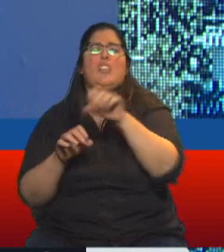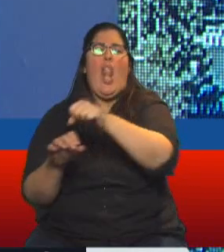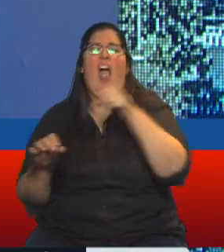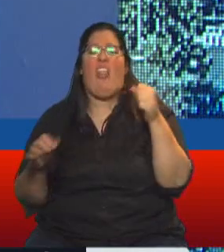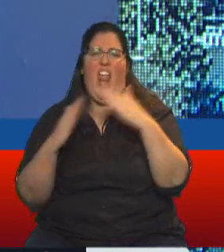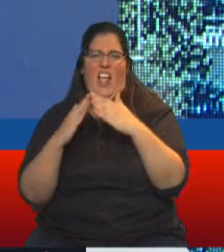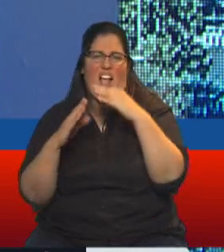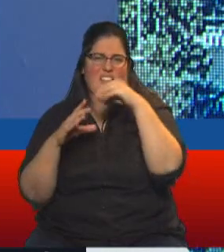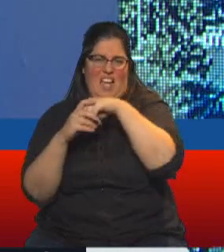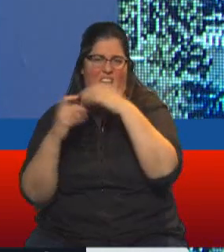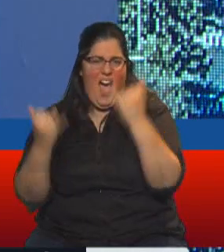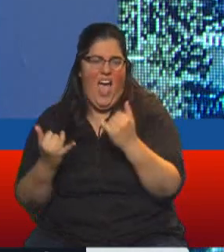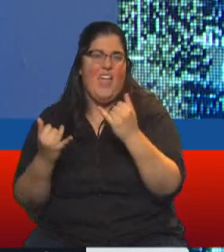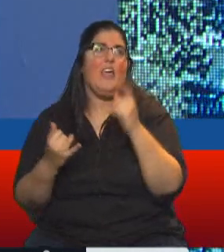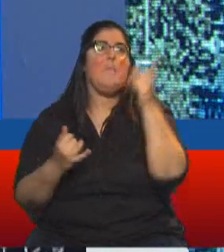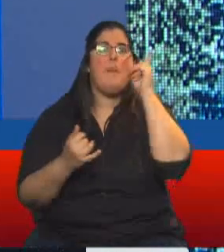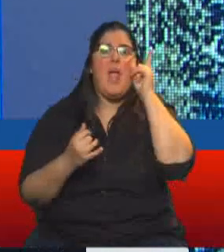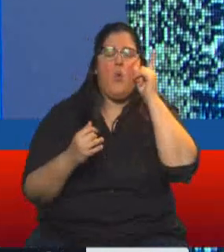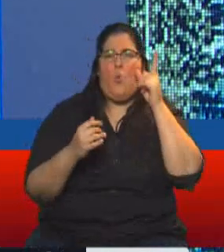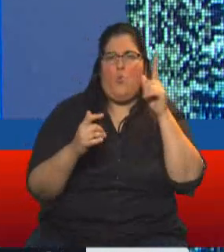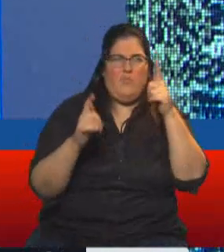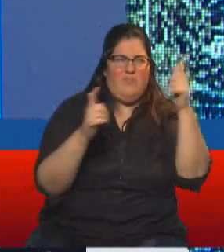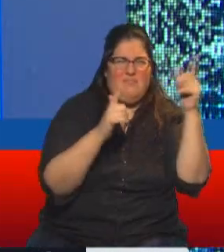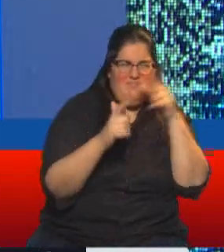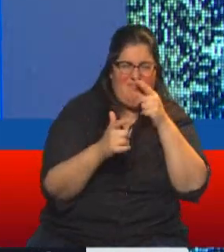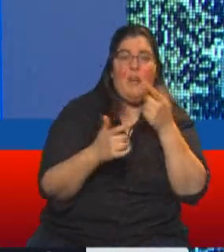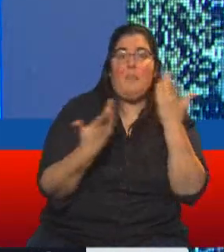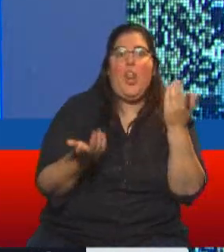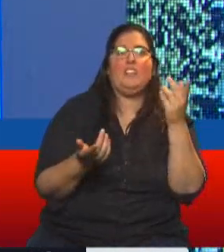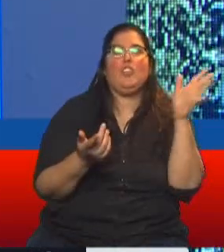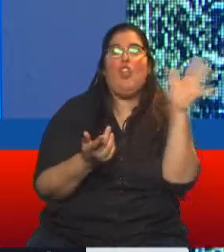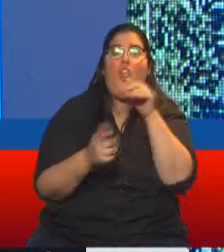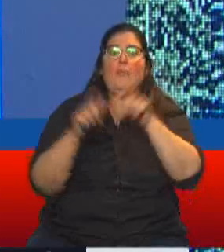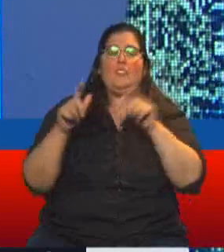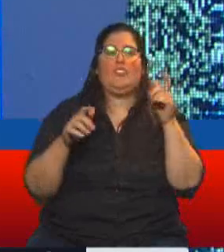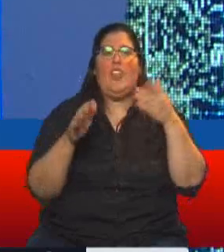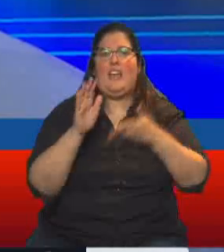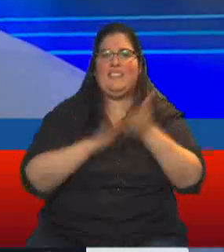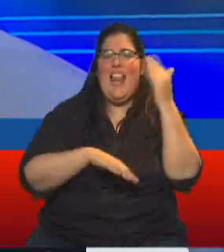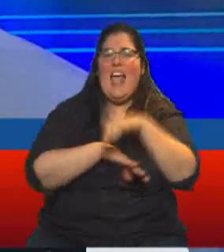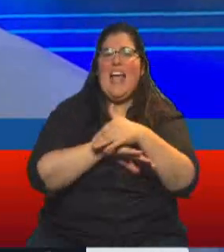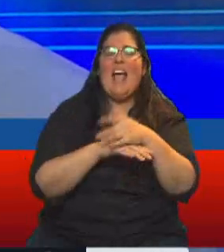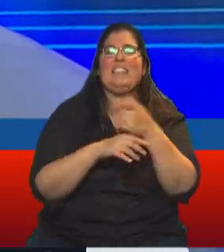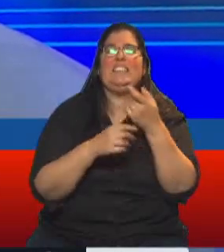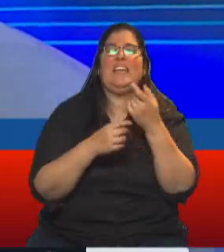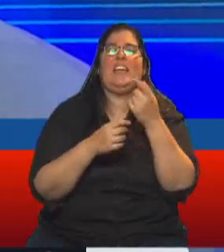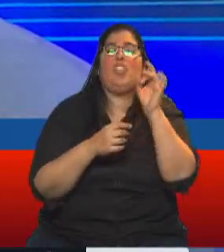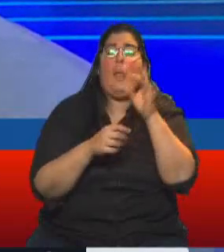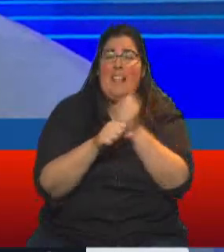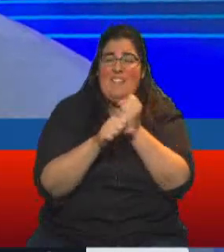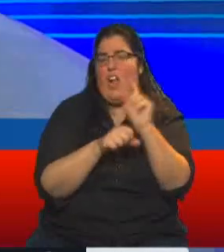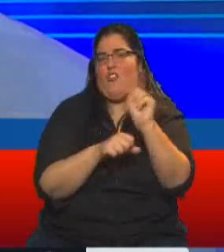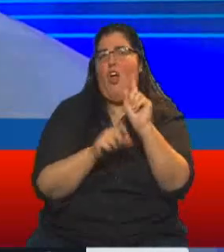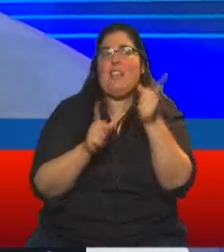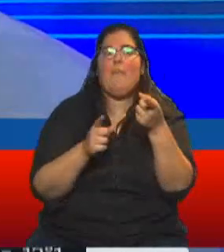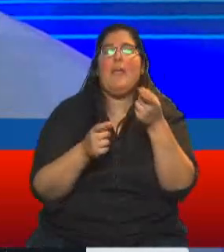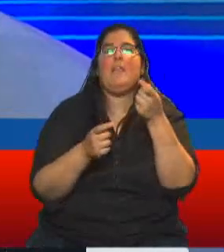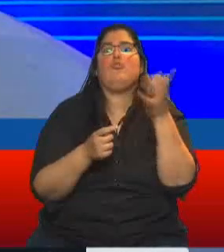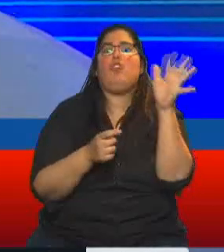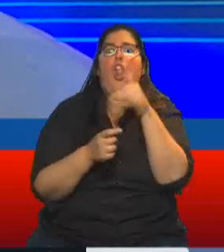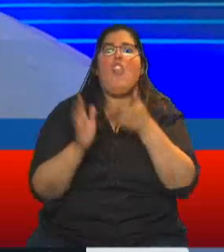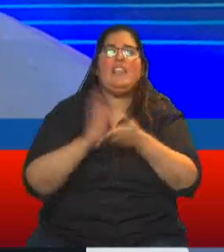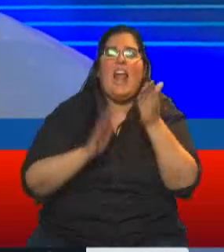había una explicación de por qué la gente tenía que salir todos los días a la calle, no solo para trabajar, sino también para comprar los alimentos, que si no se le pudrían en la casa, pues no tenía